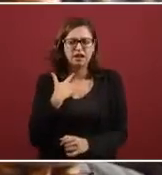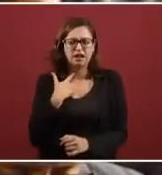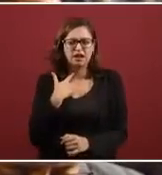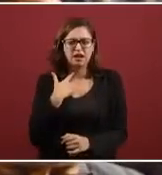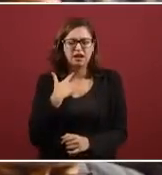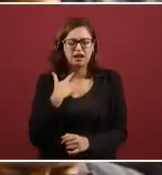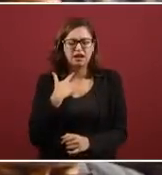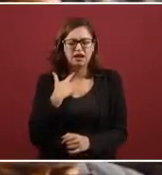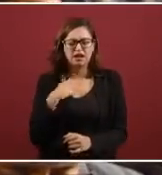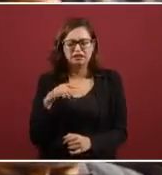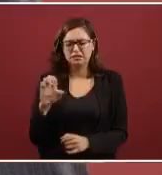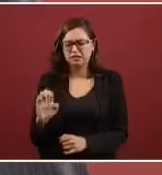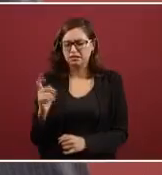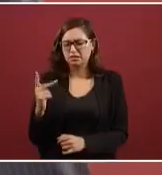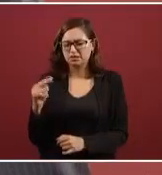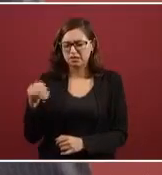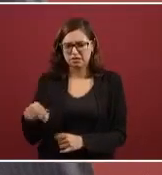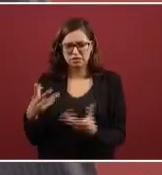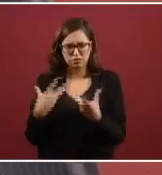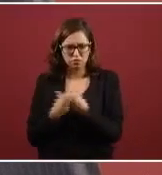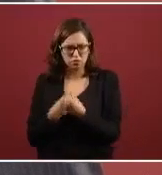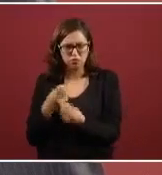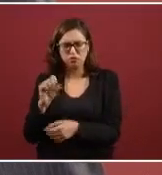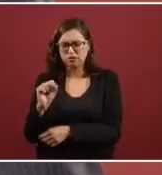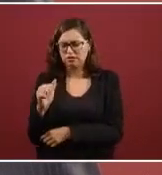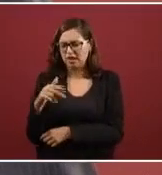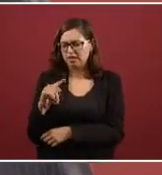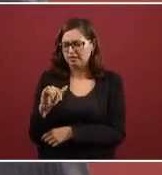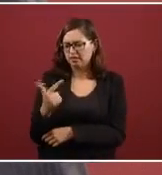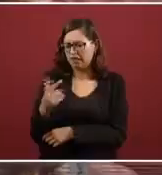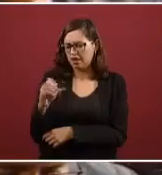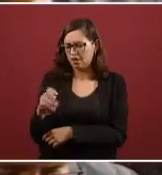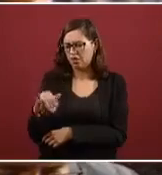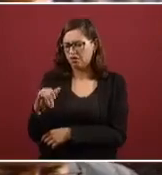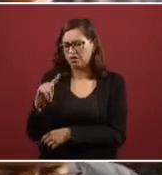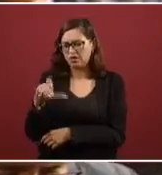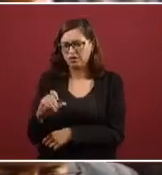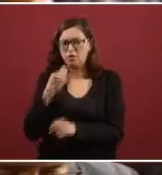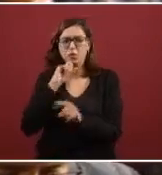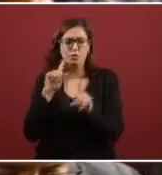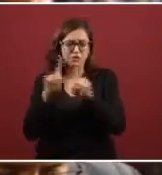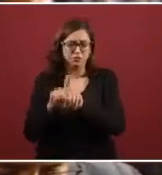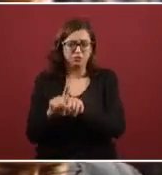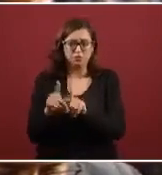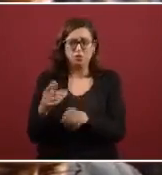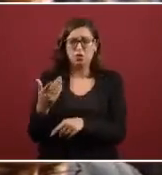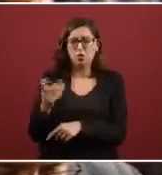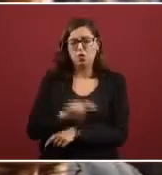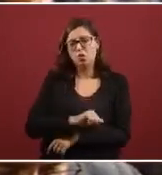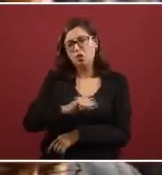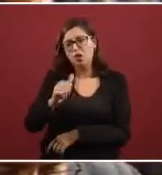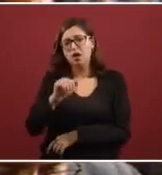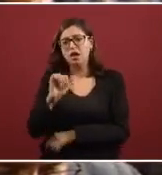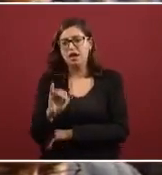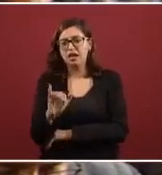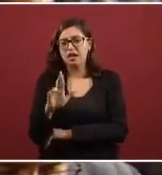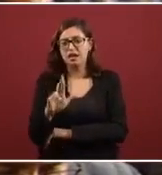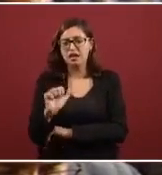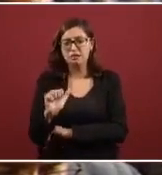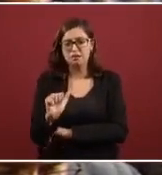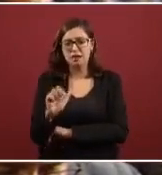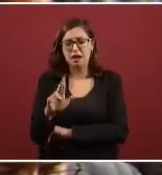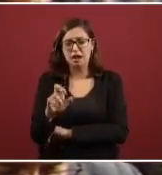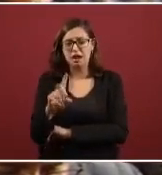para Enrique Peña Nieto? Y precisamente hace unos días salió la Irma Eréndira Sandoval a dar a